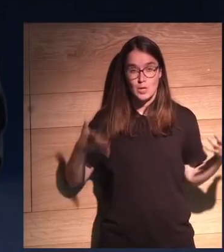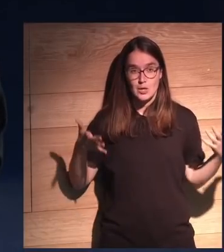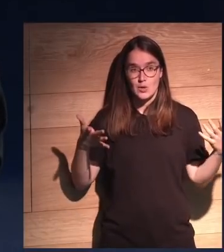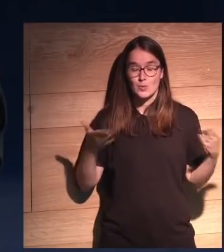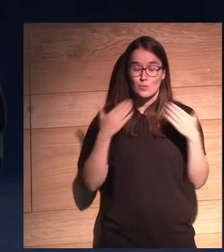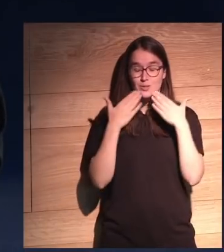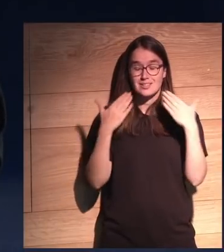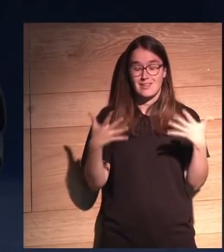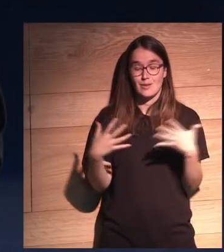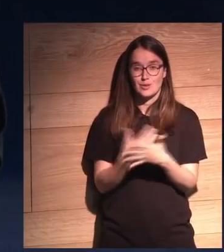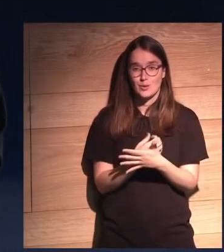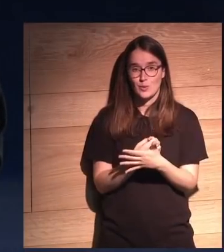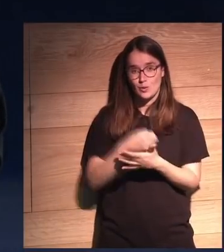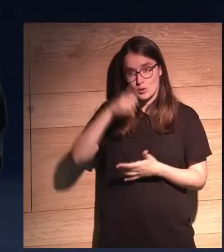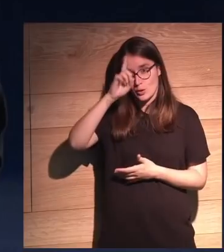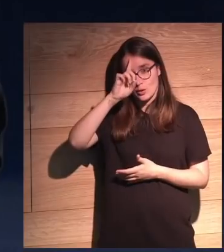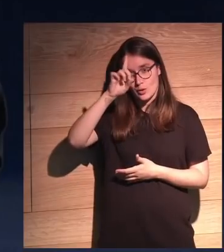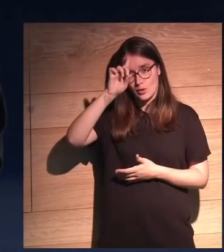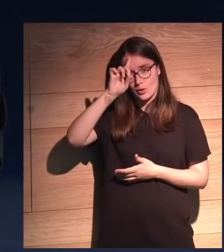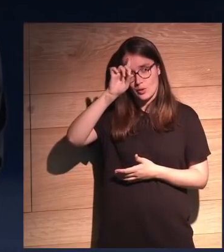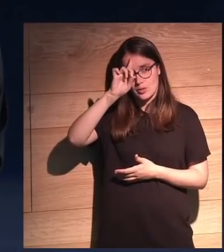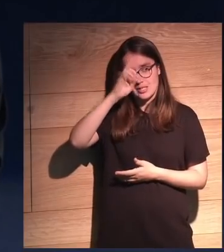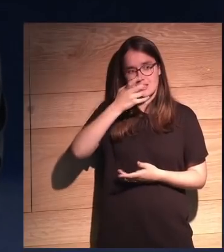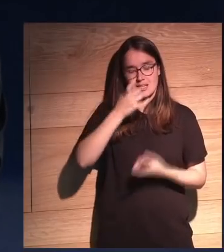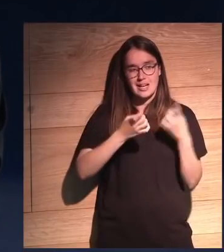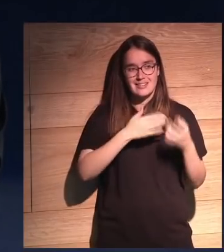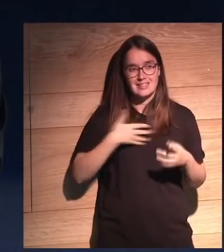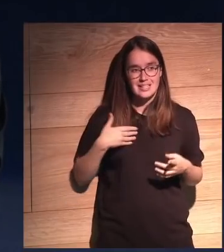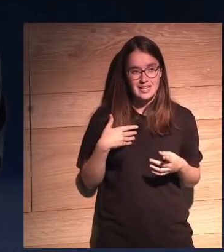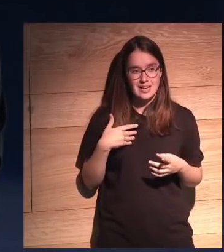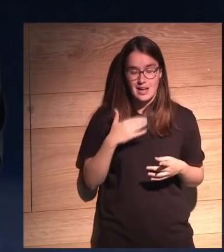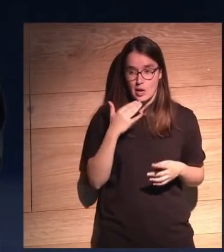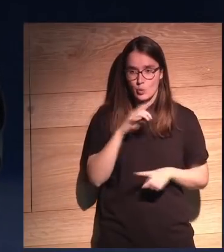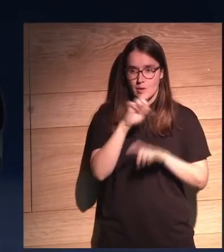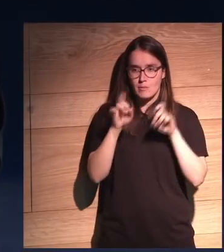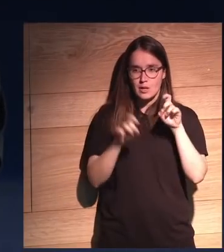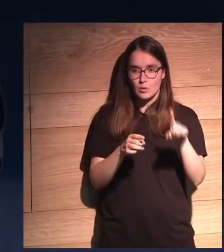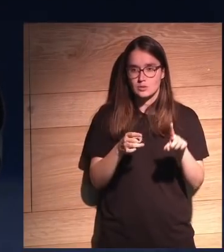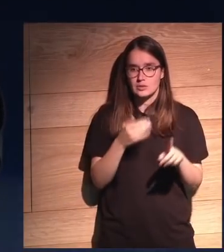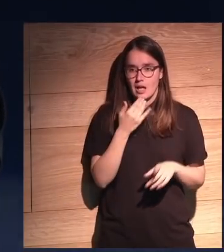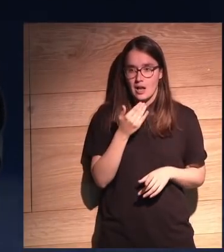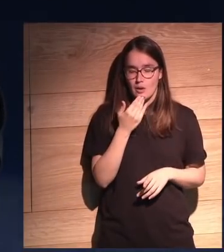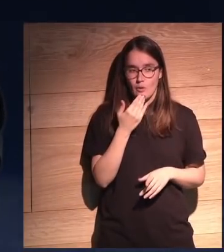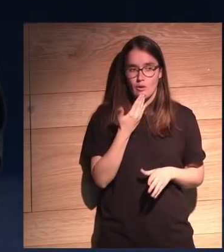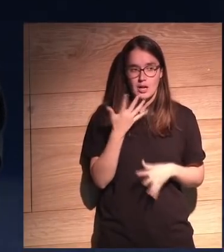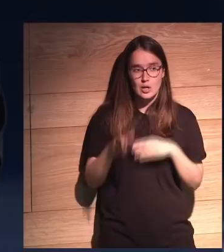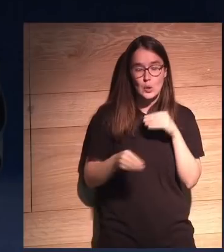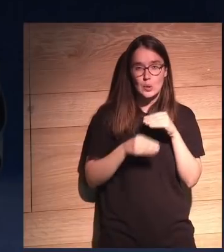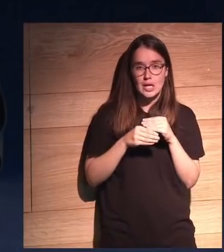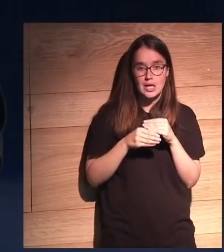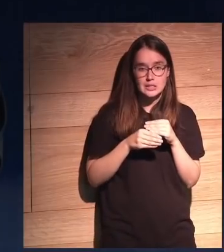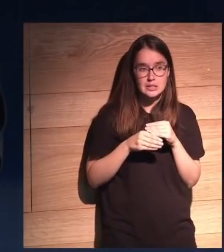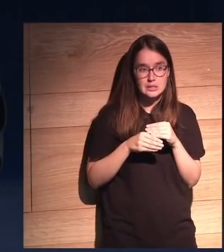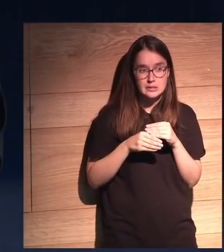Os doy las gracias a todos. No sé si alguien quiere comentar algo, hacer una pregunta, añadir